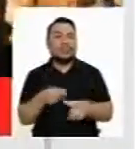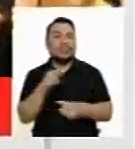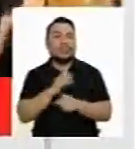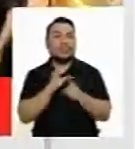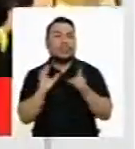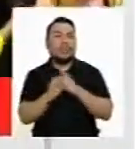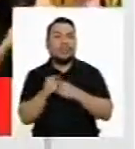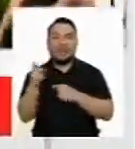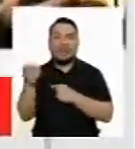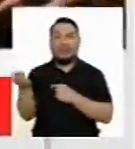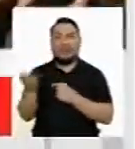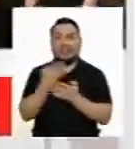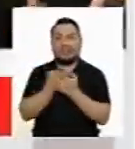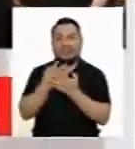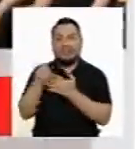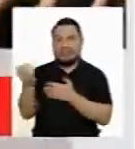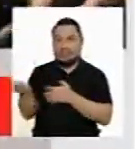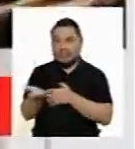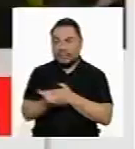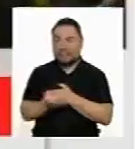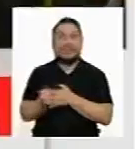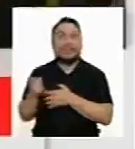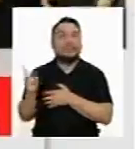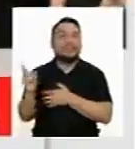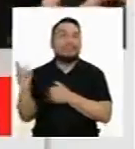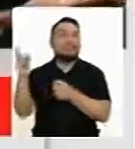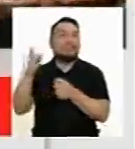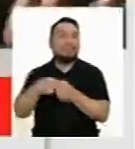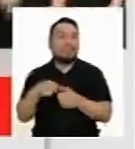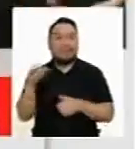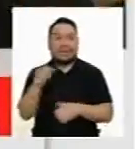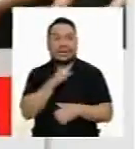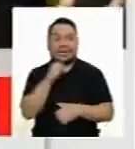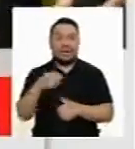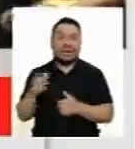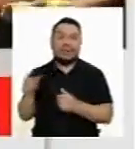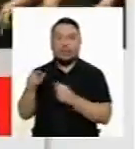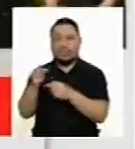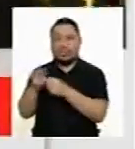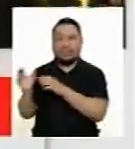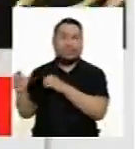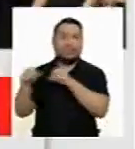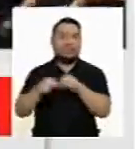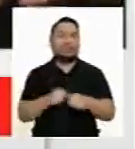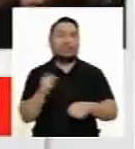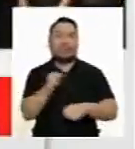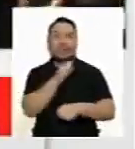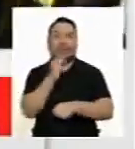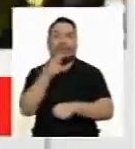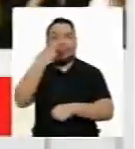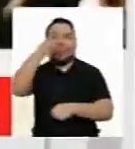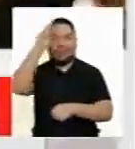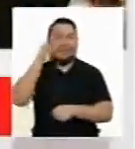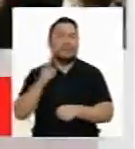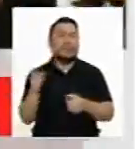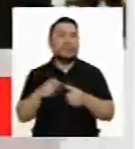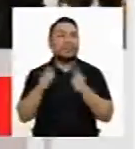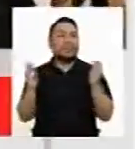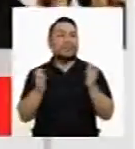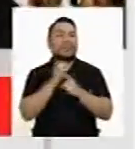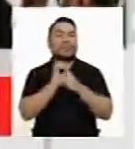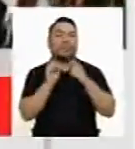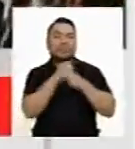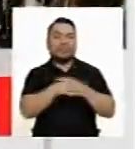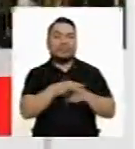cultural de la ciudad, y los internos, un grupo de internos representativo, por supuesto, sale a cantar en el teatro en Huánuco como parte de las actividades